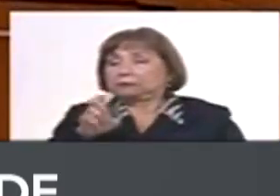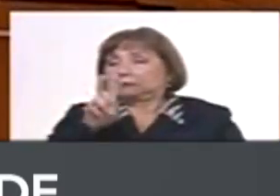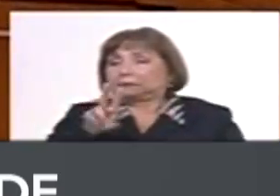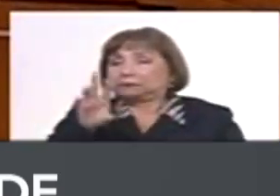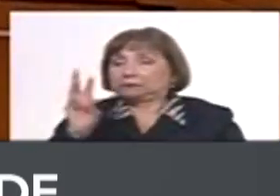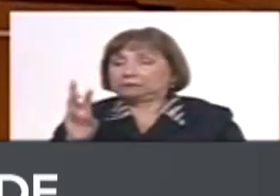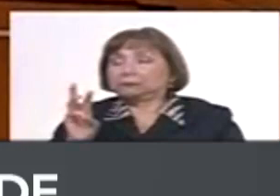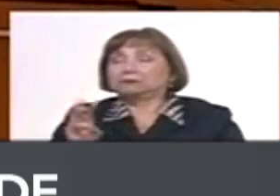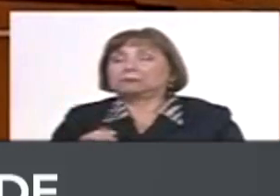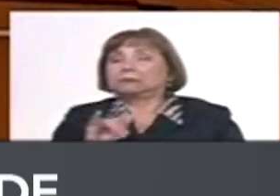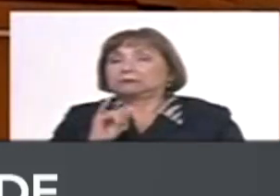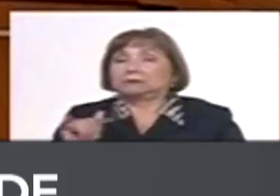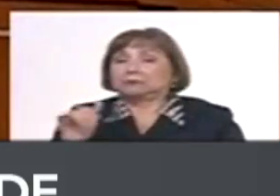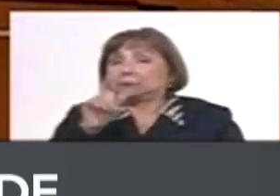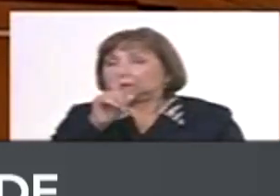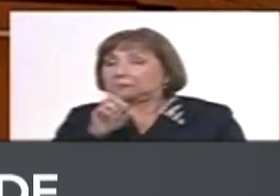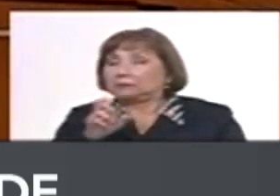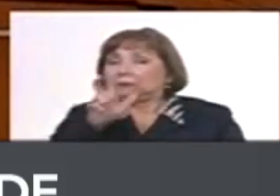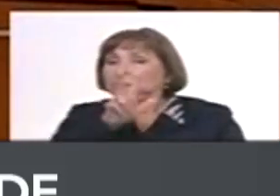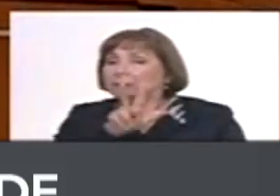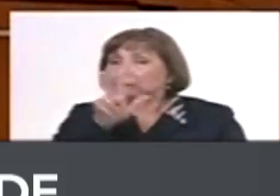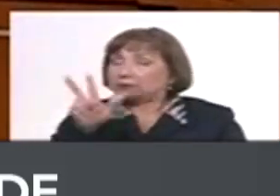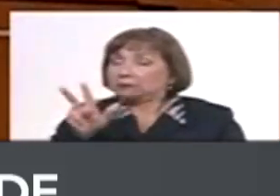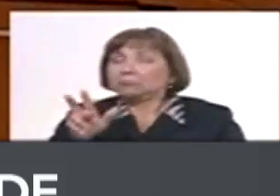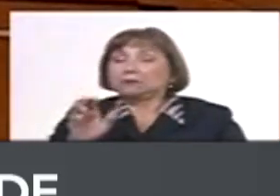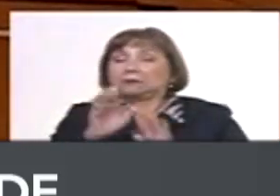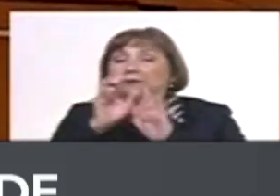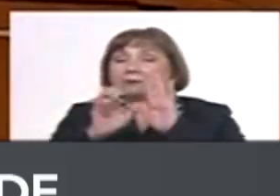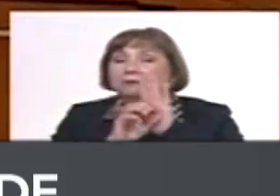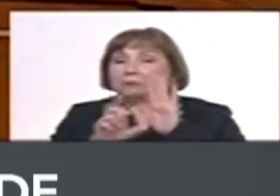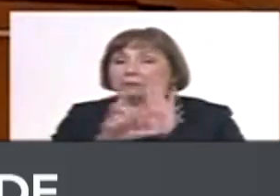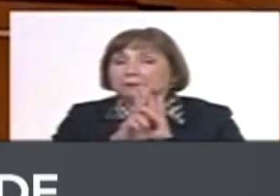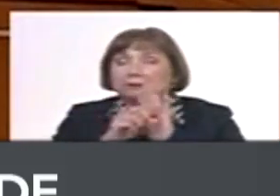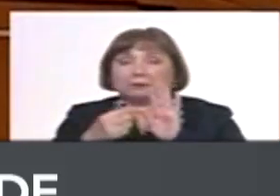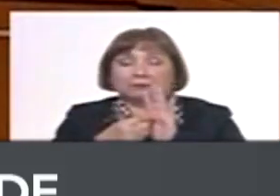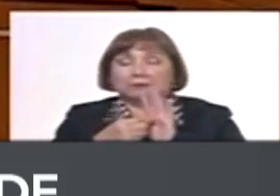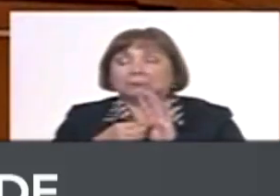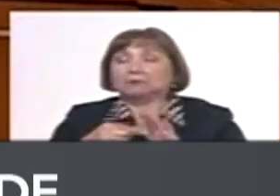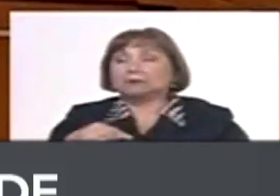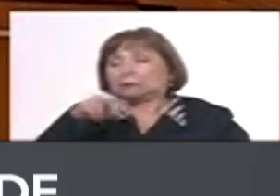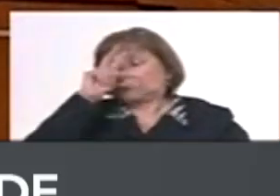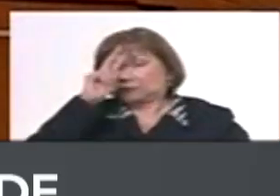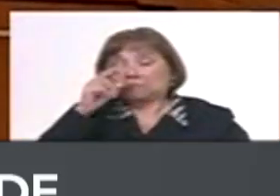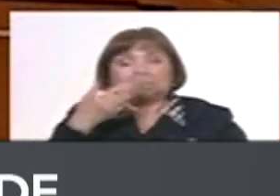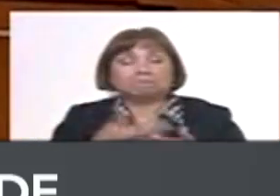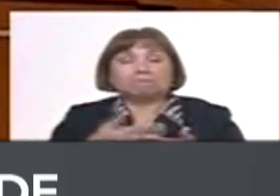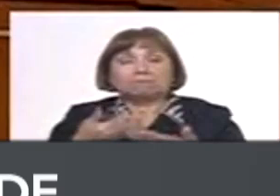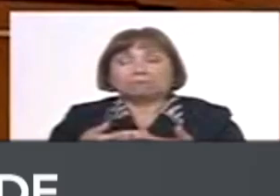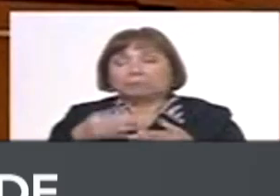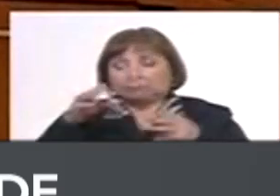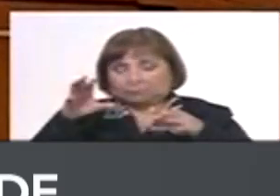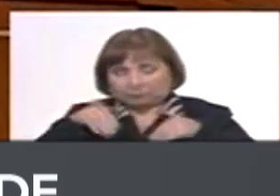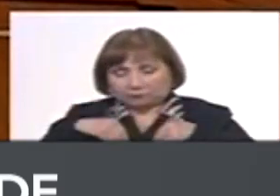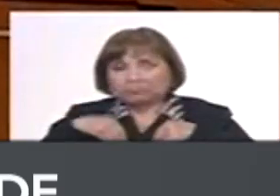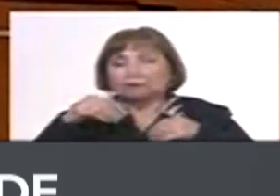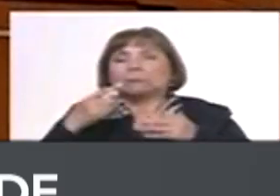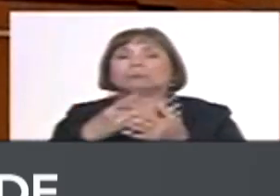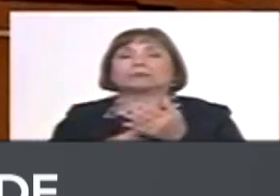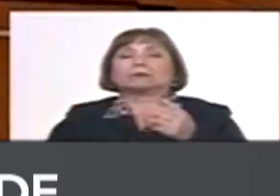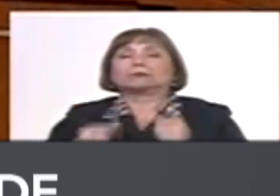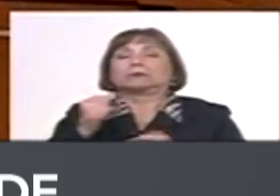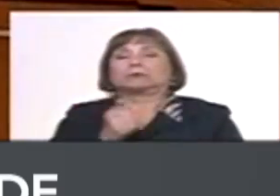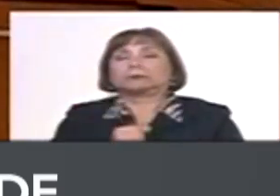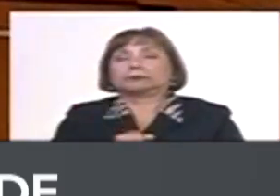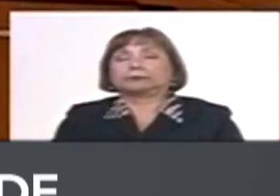126 y 133 de la Constitución Política del Perú, reconociendo que la cuestión